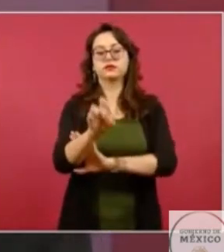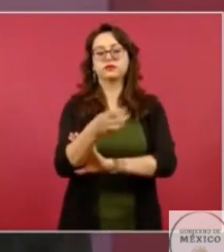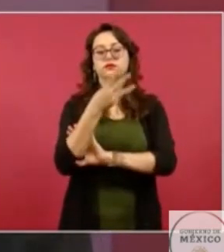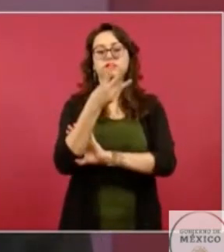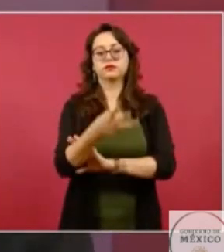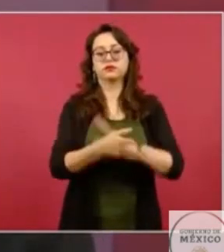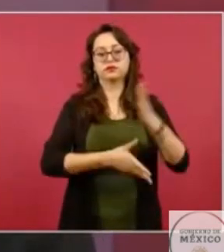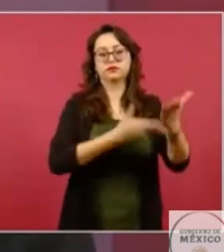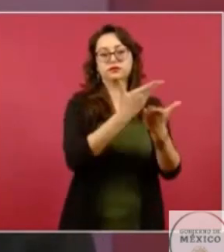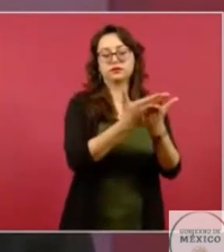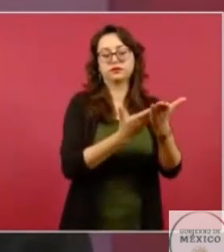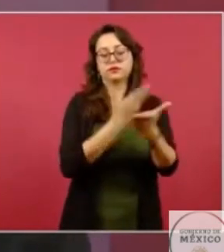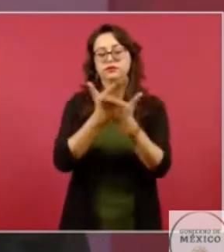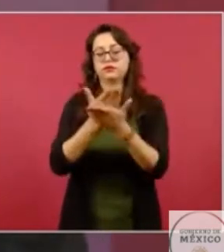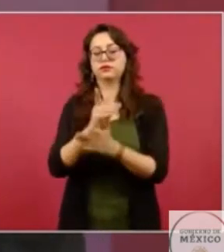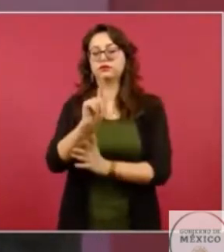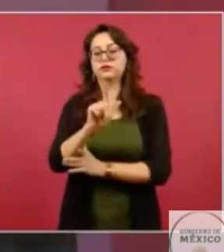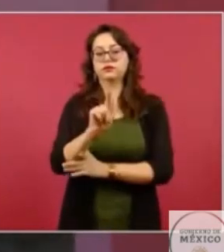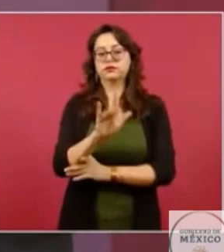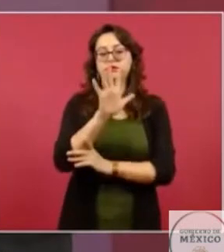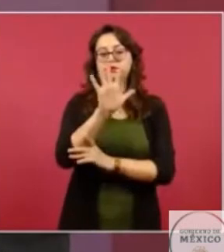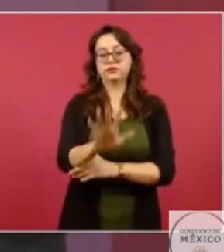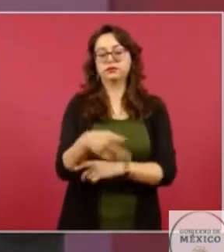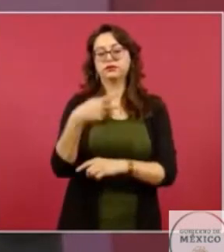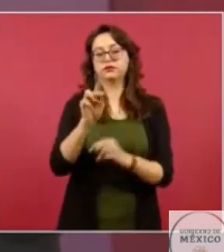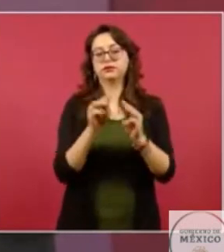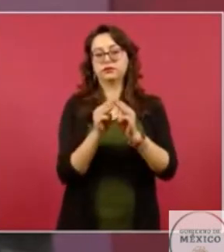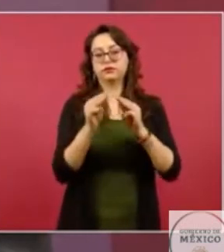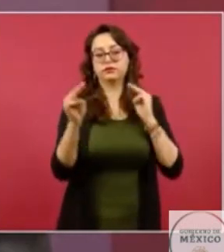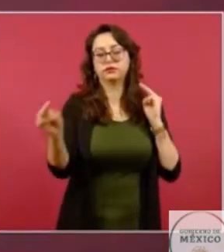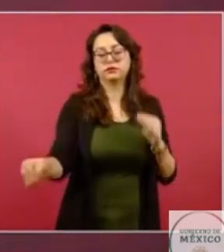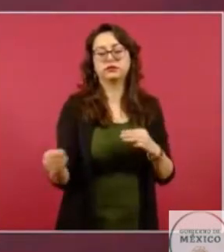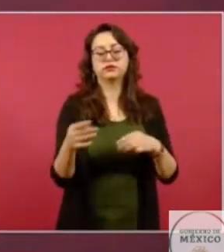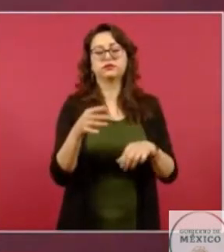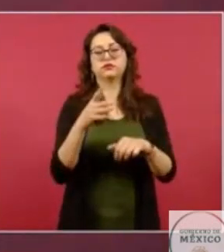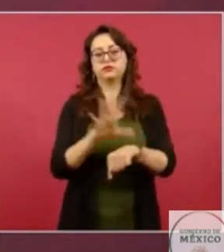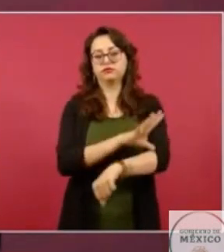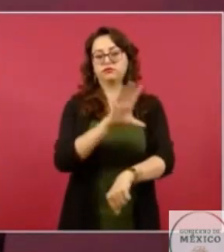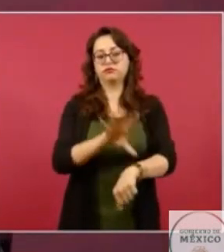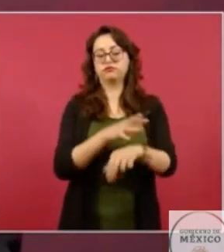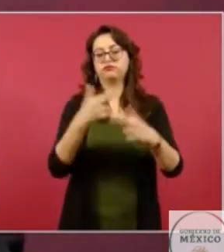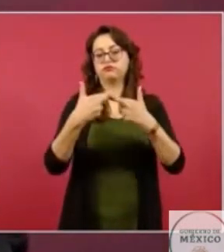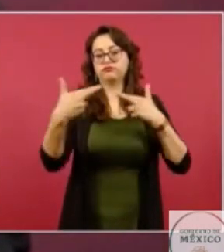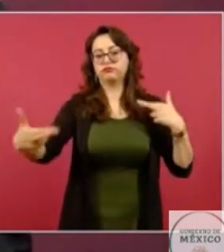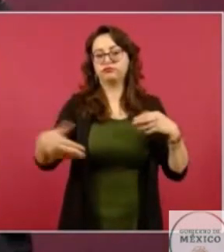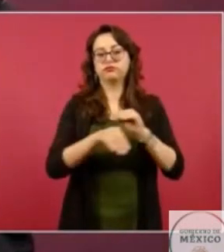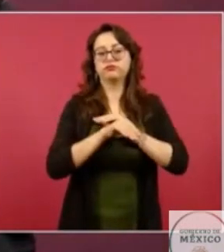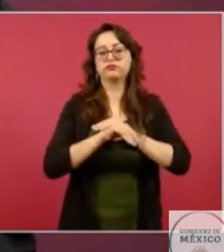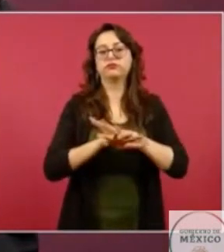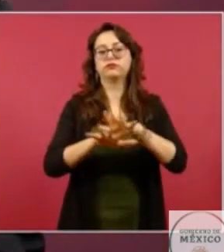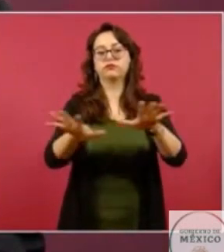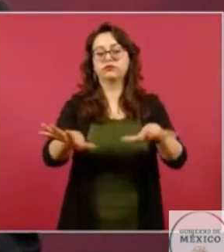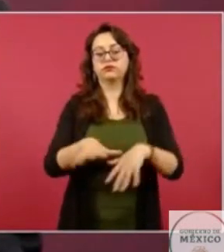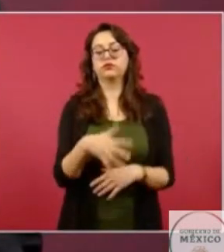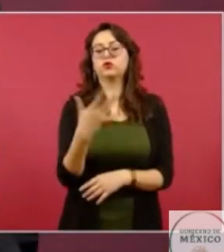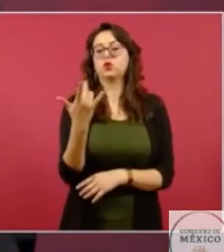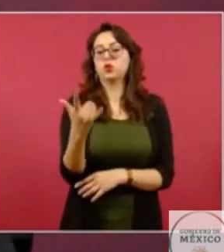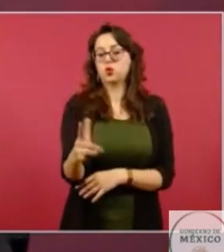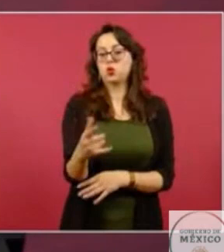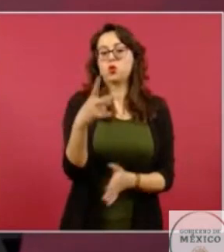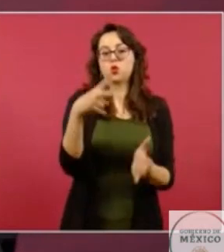con 75 kilómetros de línea de media tensión. Las obras se concluirán en julio